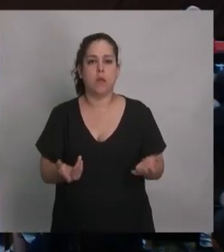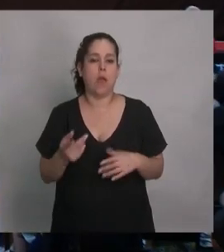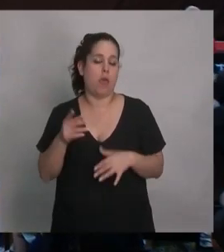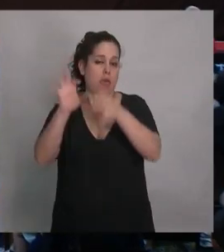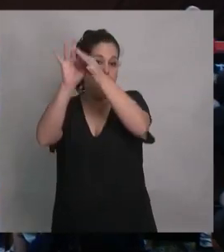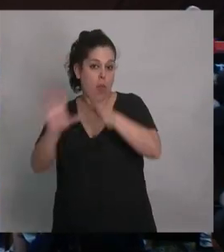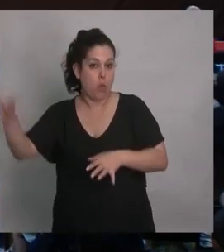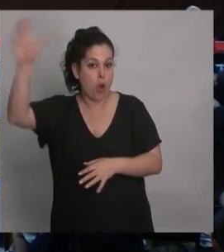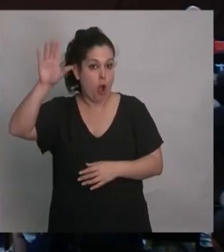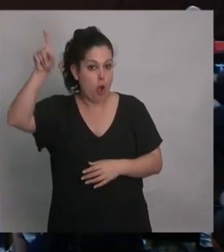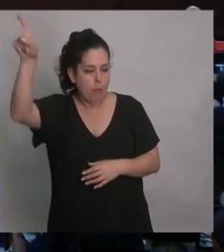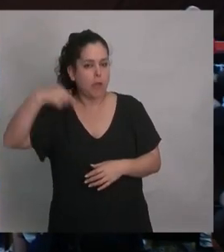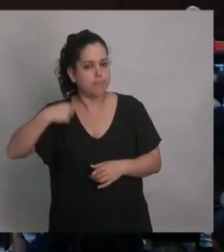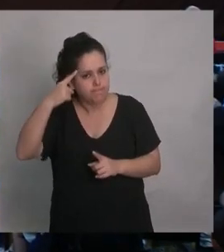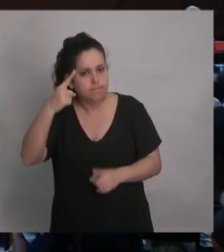se piensa así también,